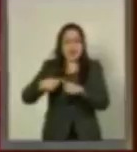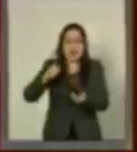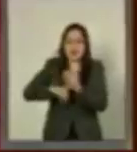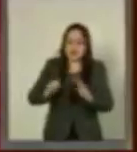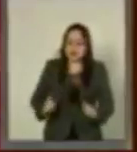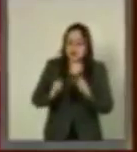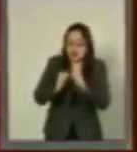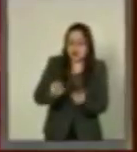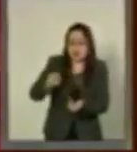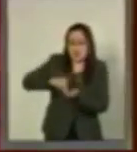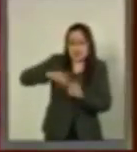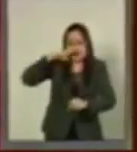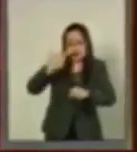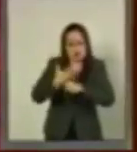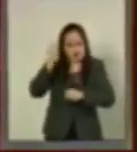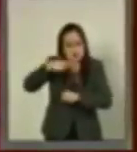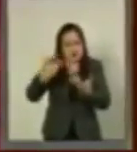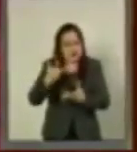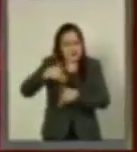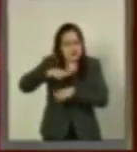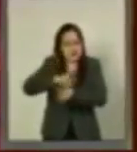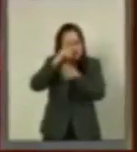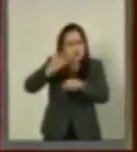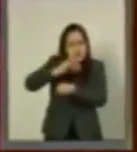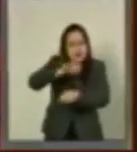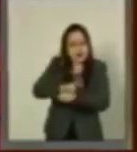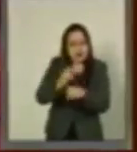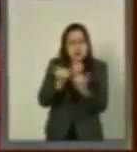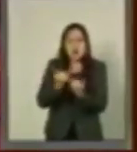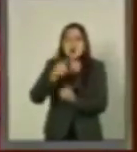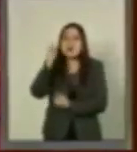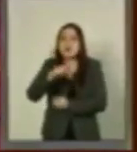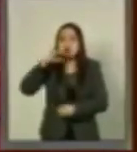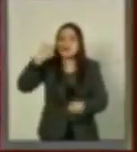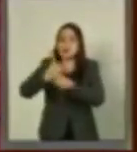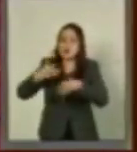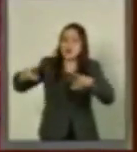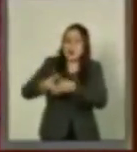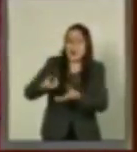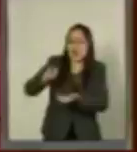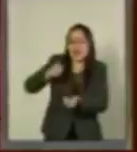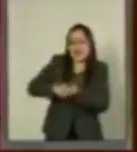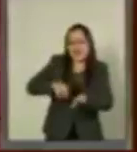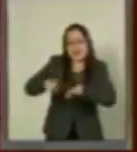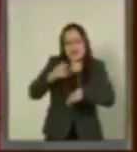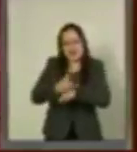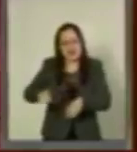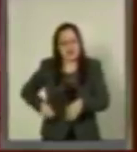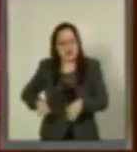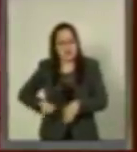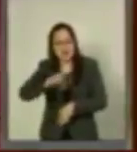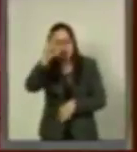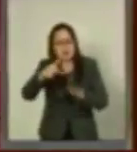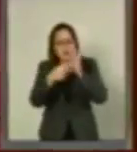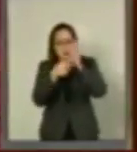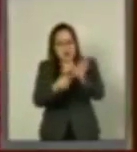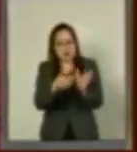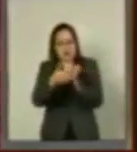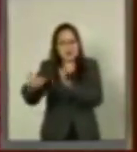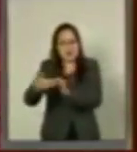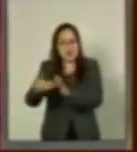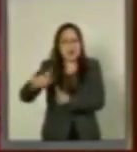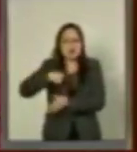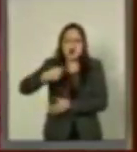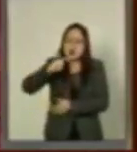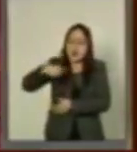instancias correspondientes en materia penal y, por cierto, también de responsabilidades de los servidores públicos, que presentaré en los siguientes días